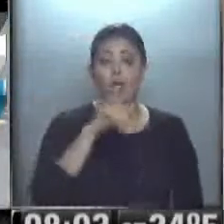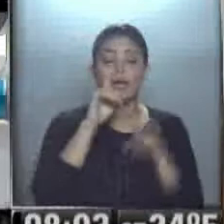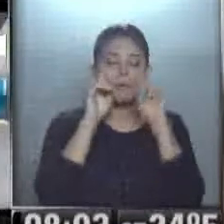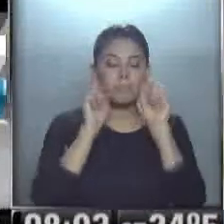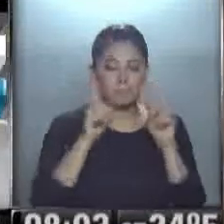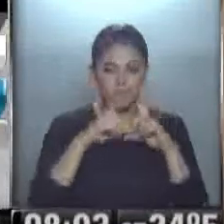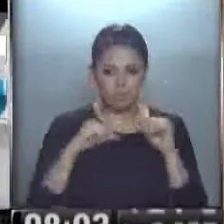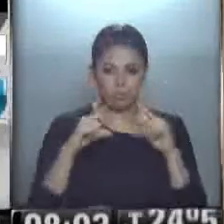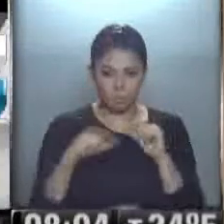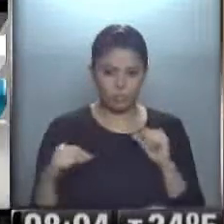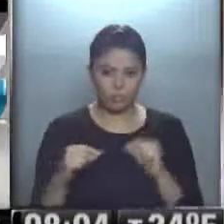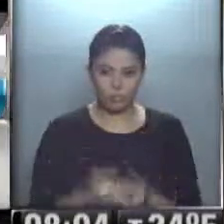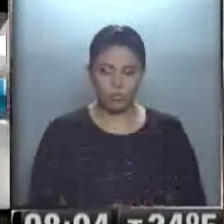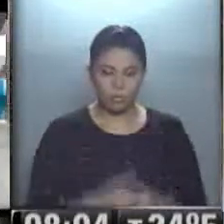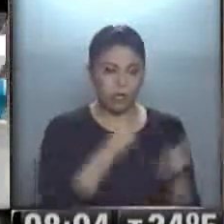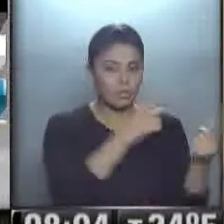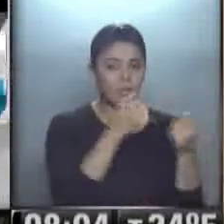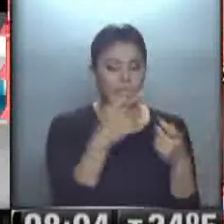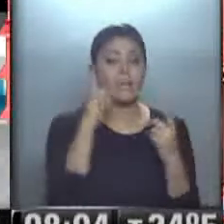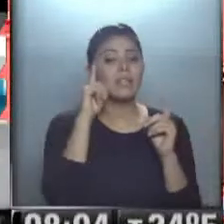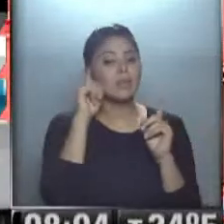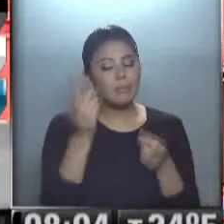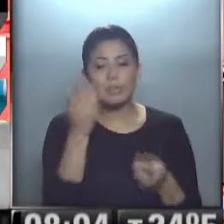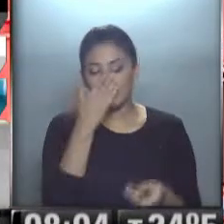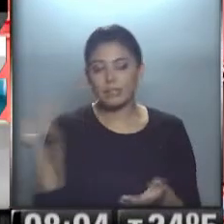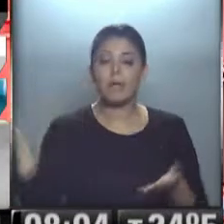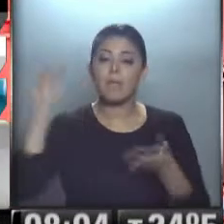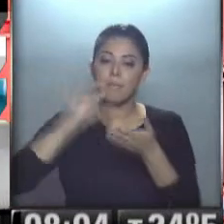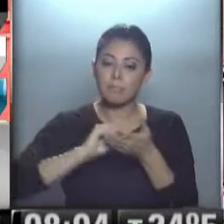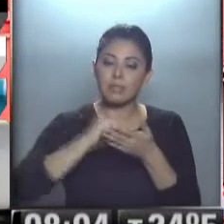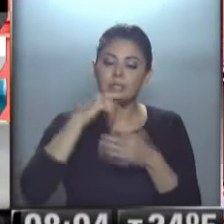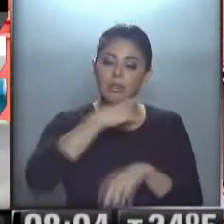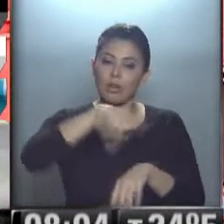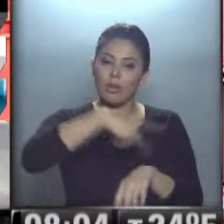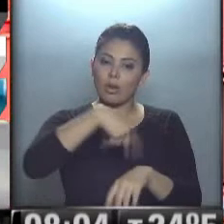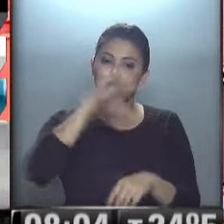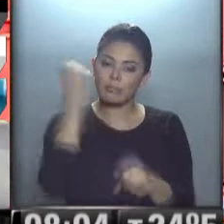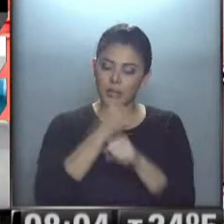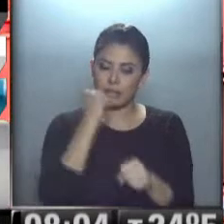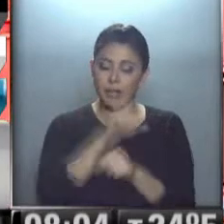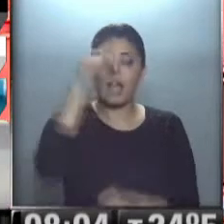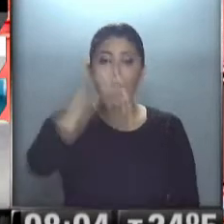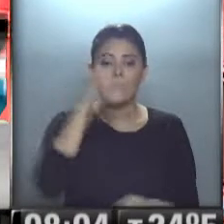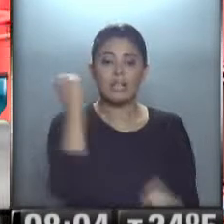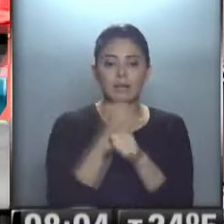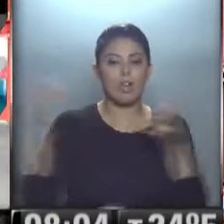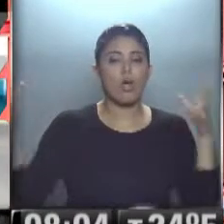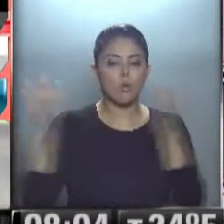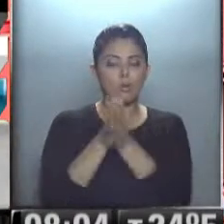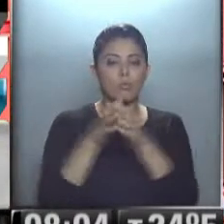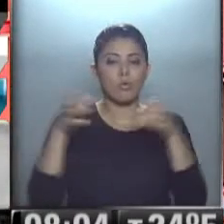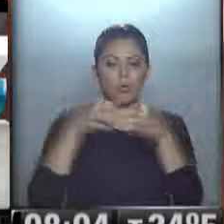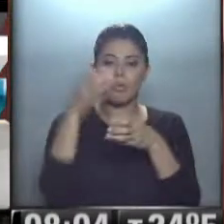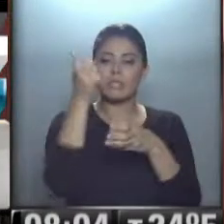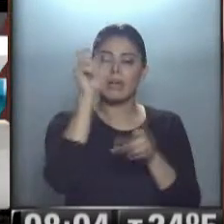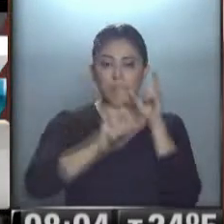misma cantidad y viendo de incrementar, trabajando una mayor cantidad de horas. En este momento estamos trabajando con un equipo de 6 hombres,